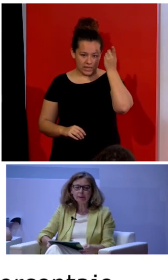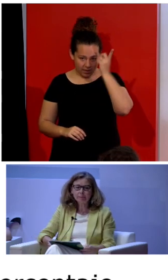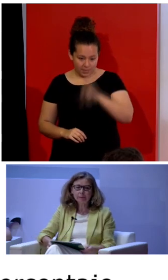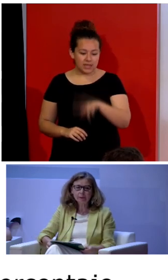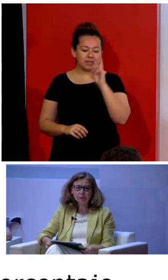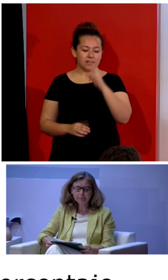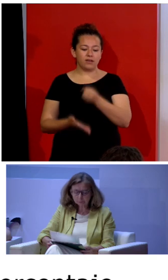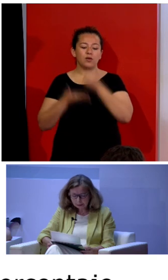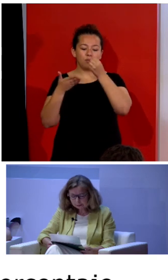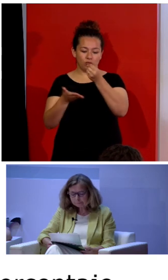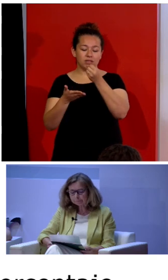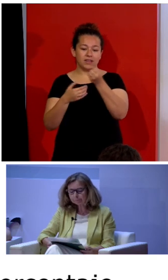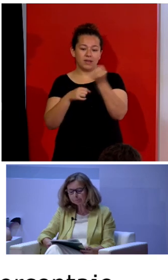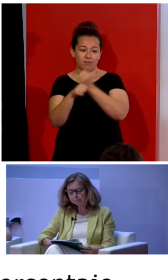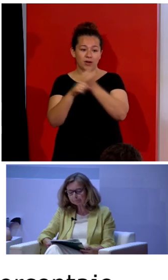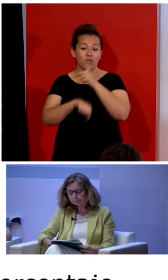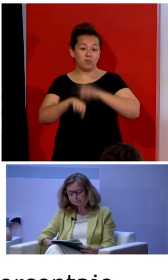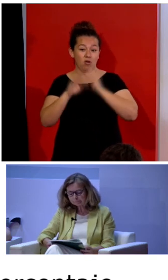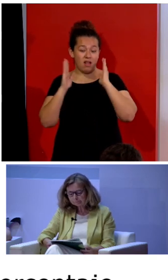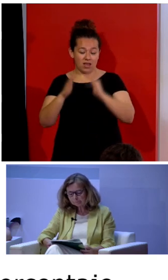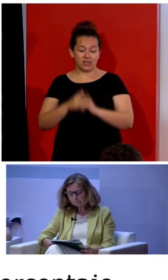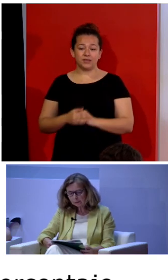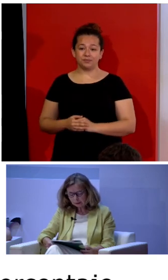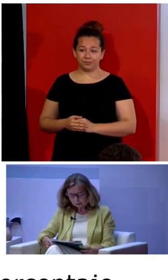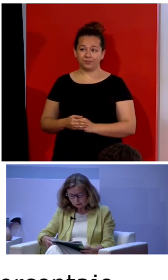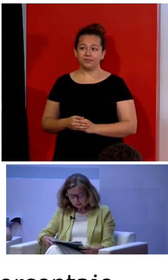bolsas de empleo temporales.